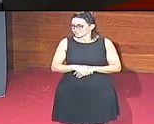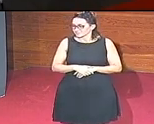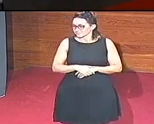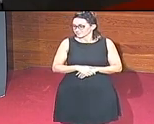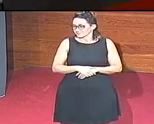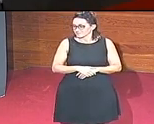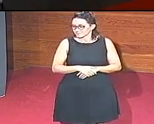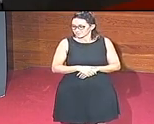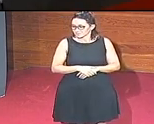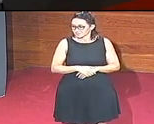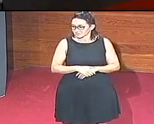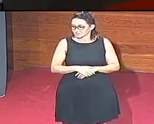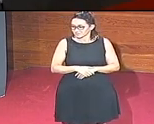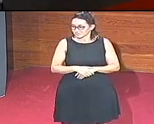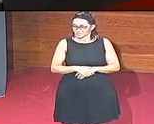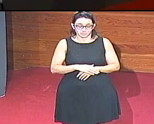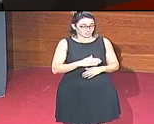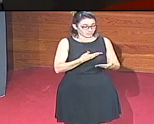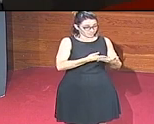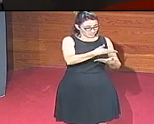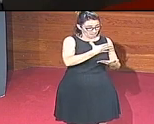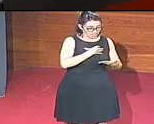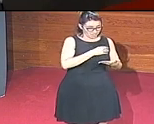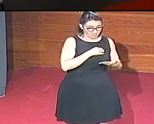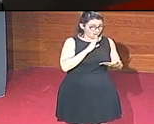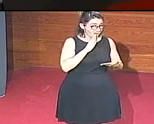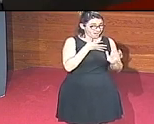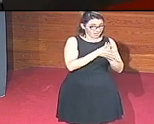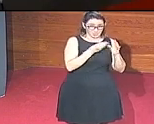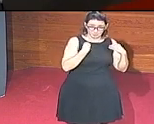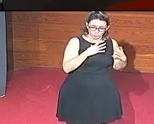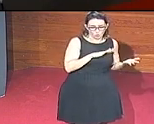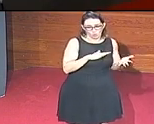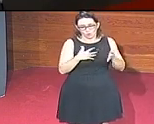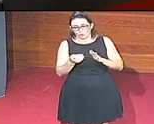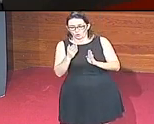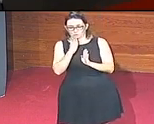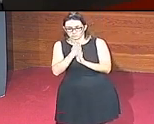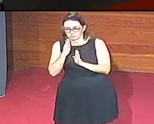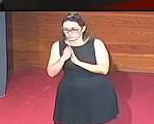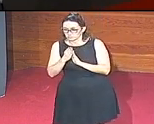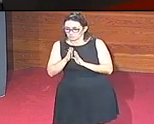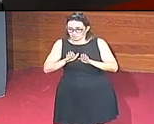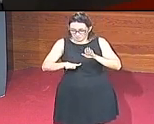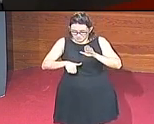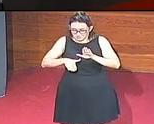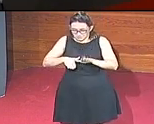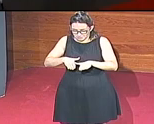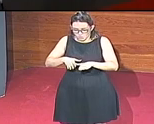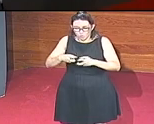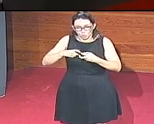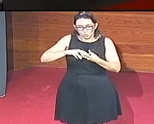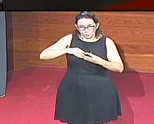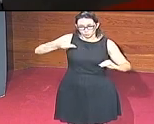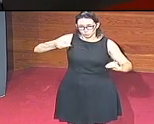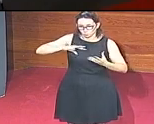y bueno pues cuentas un poco lo mismo que has contado pero de manera secuencial cuál es la forma de pisar correctamente qué músculos intervienen en cada